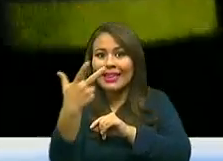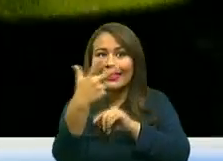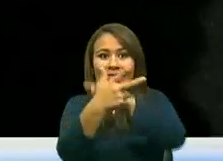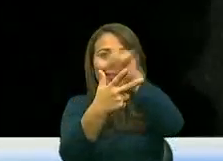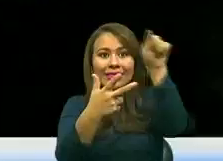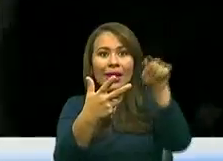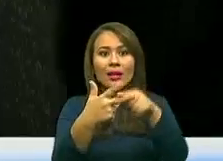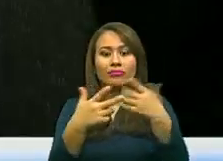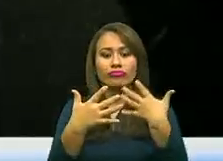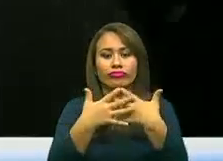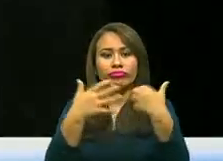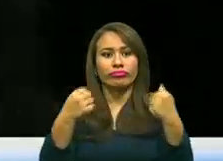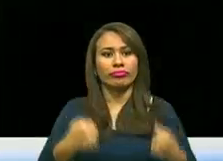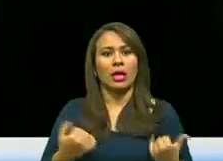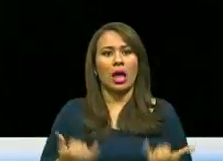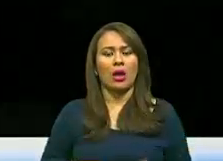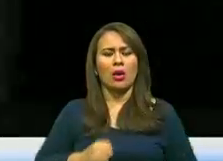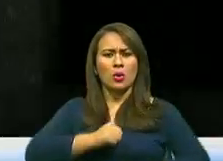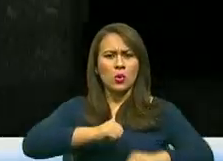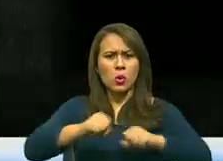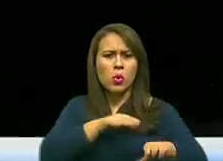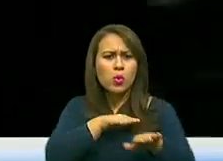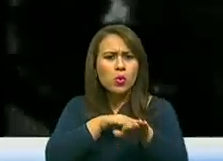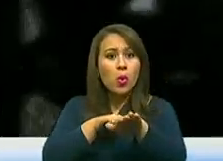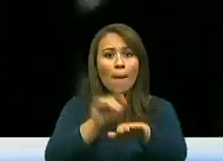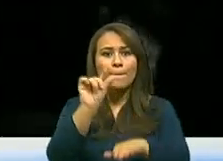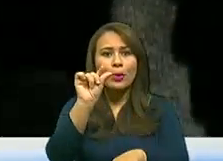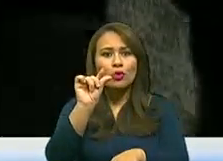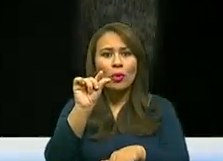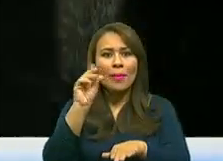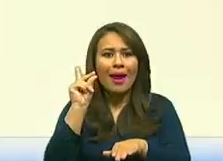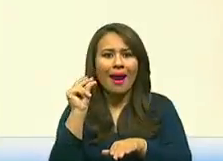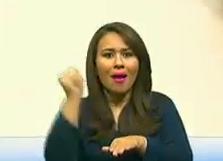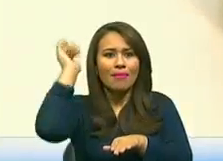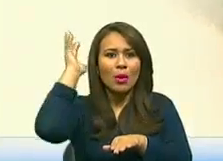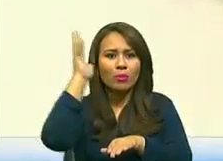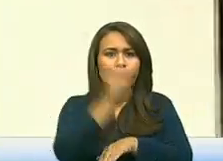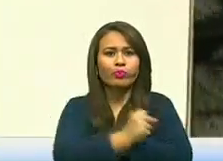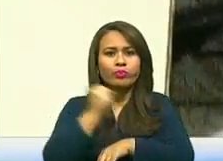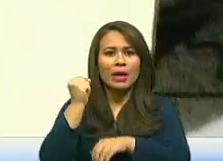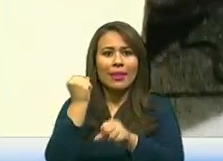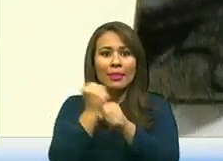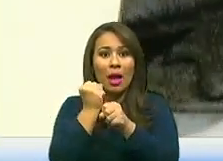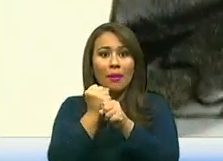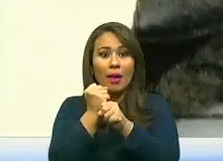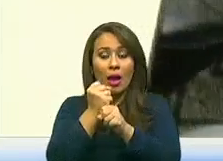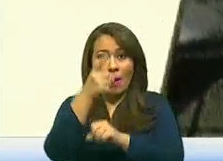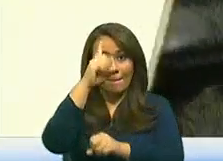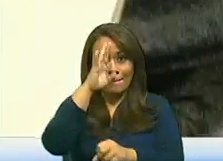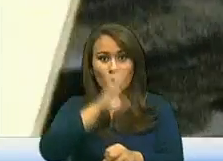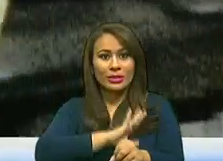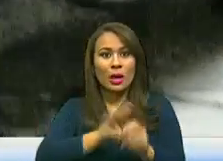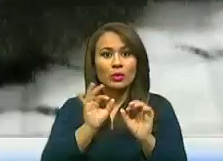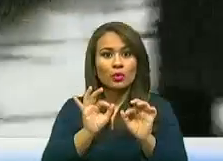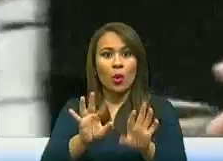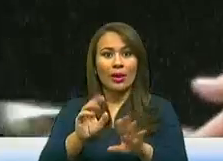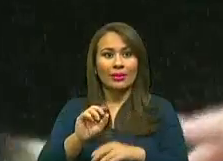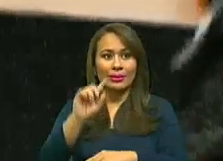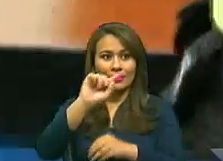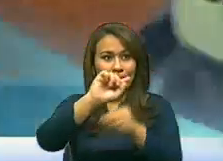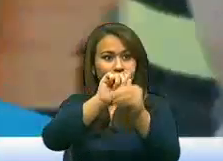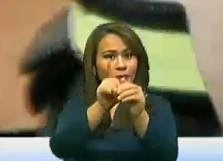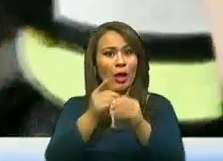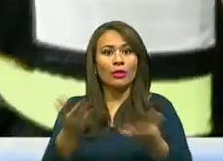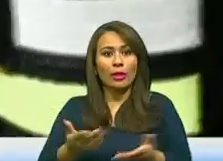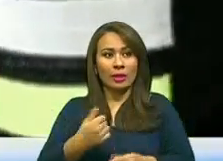Una pequeña persecución, pero como le digo, esto se debe gracias al trabajo y al dispositivo que nosotros tenemos